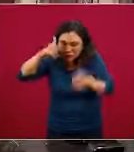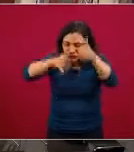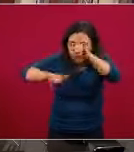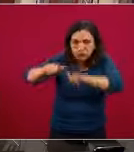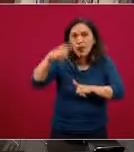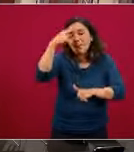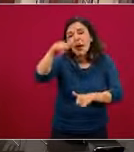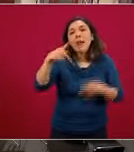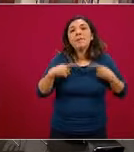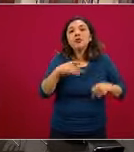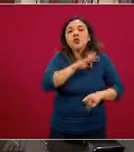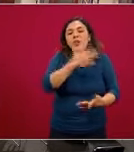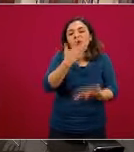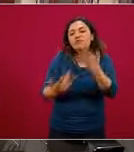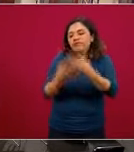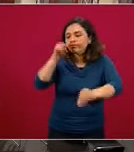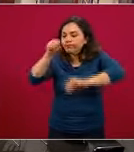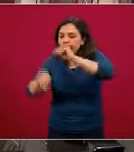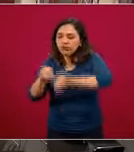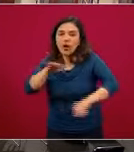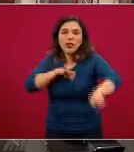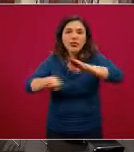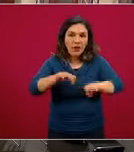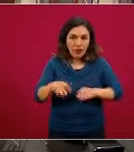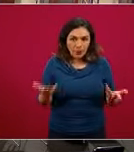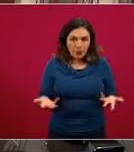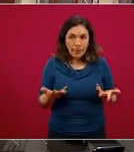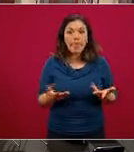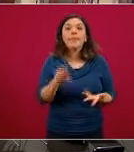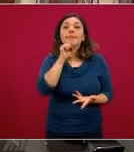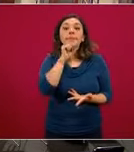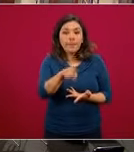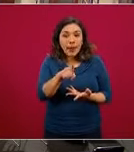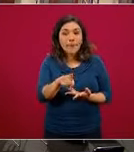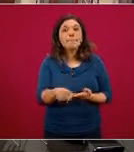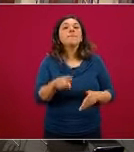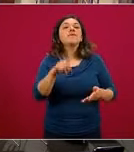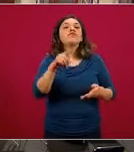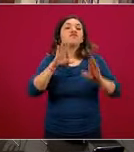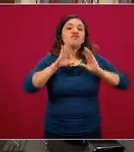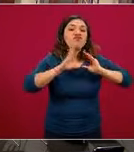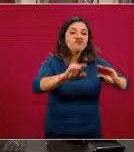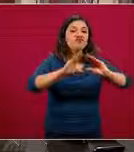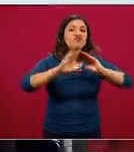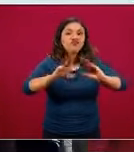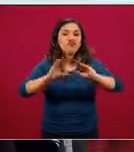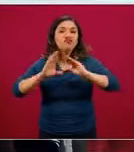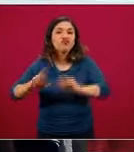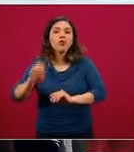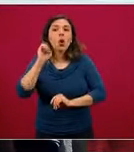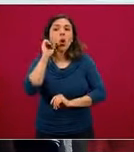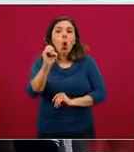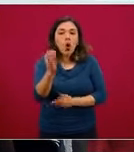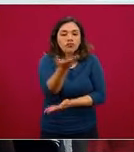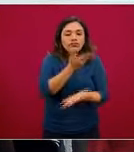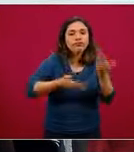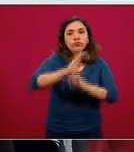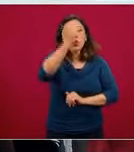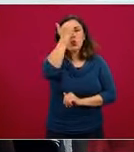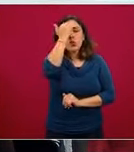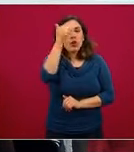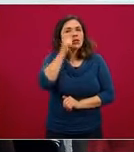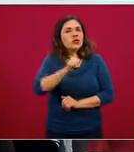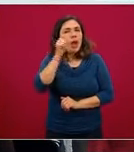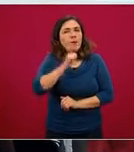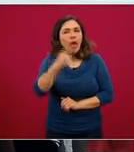humano que necesita realizar sus actividades en campo. Así también entrenamiento o intercambio de conocimientos. Siempre ha